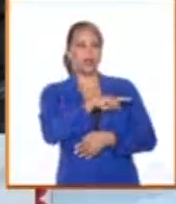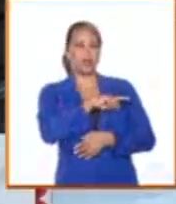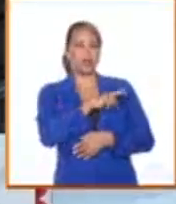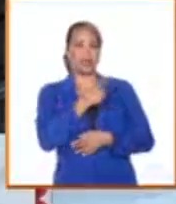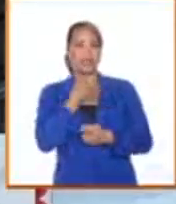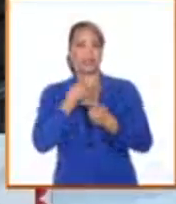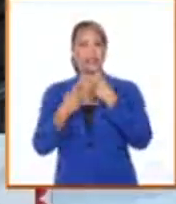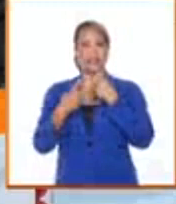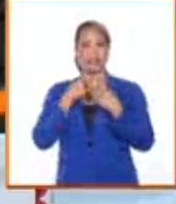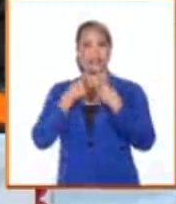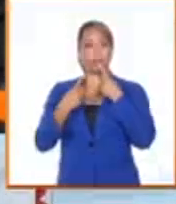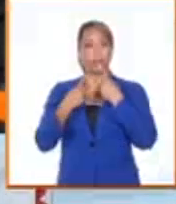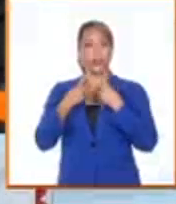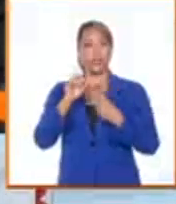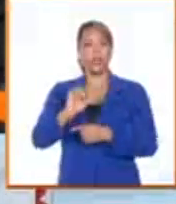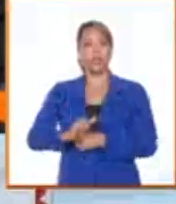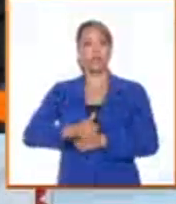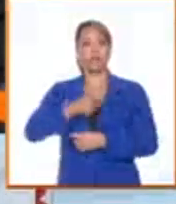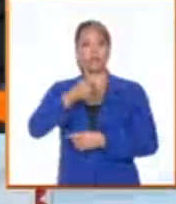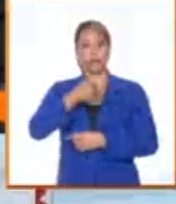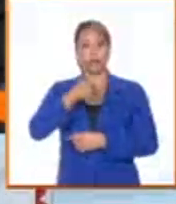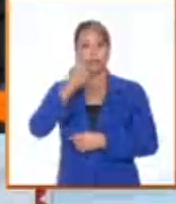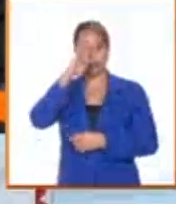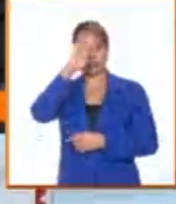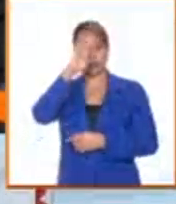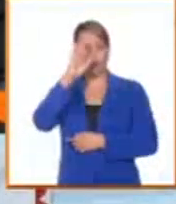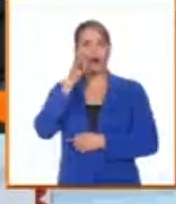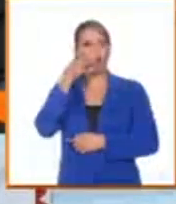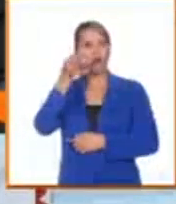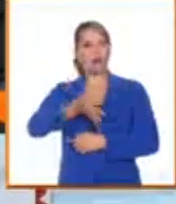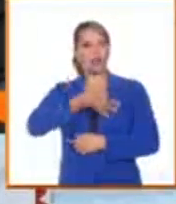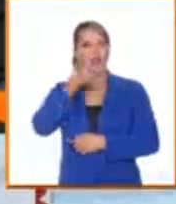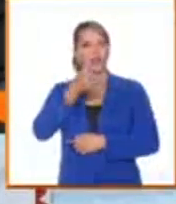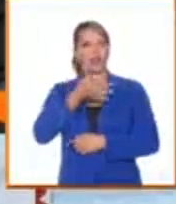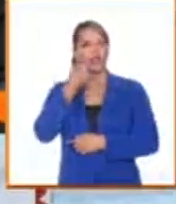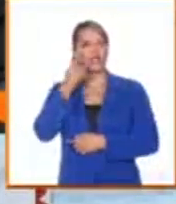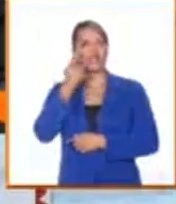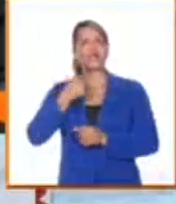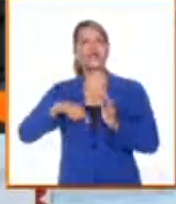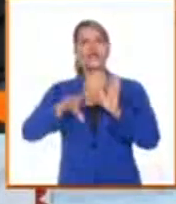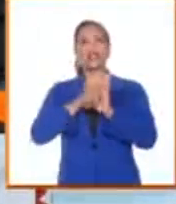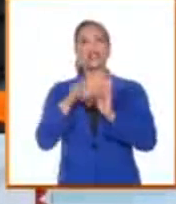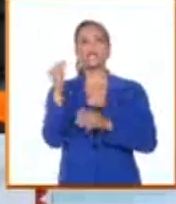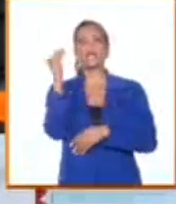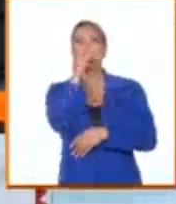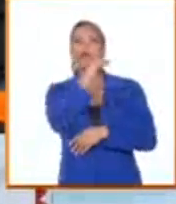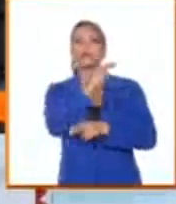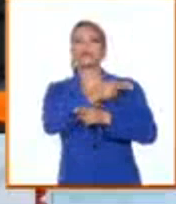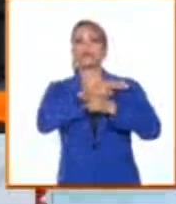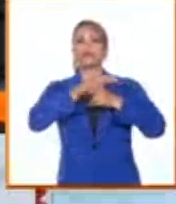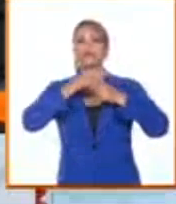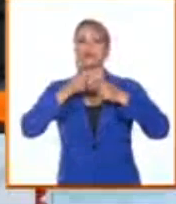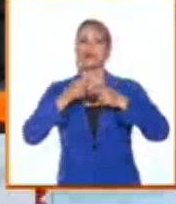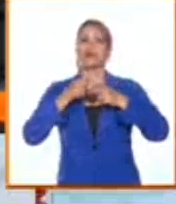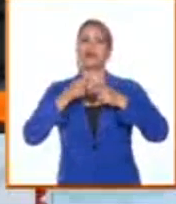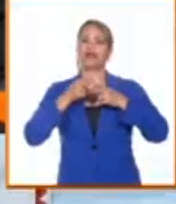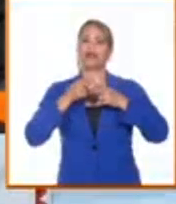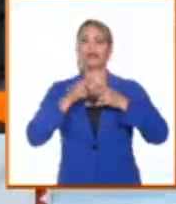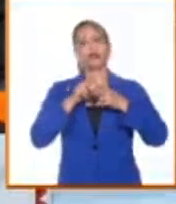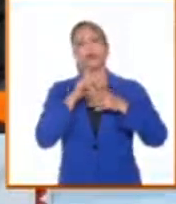entrevista, nuestro presidente y primer secretario del partido decía que estamos en presencia de una ley moderna e histórica. Y